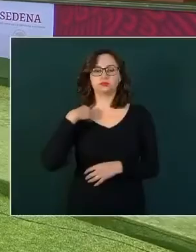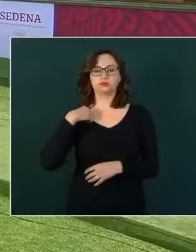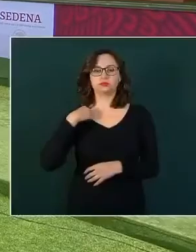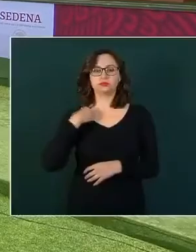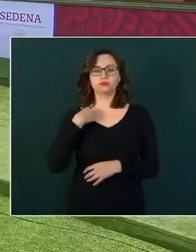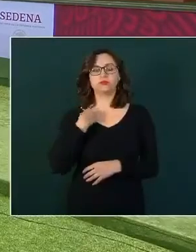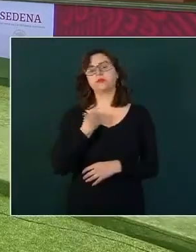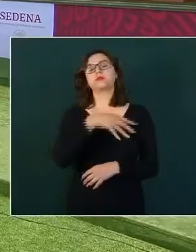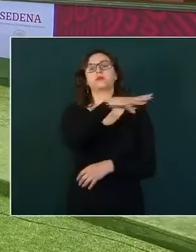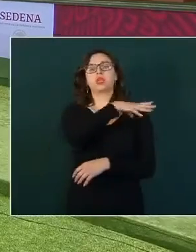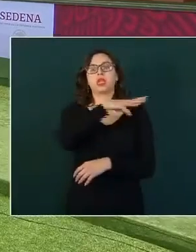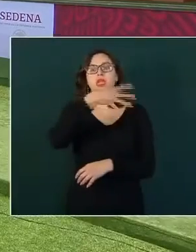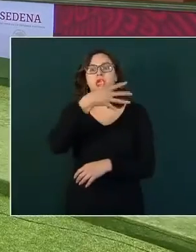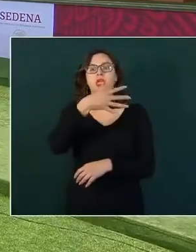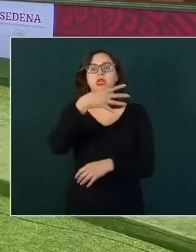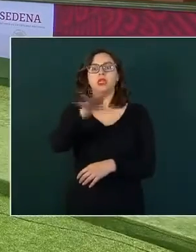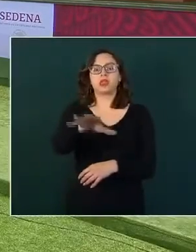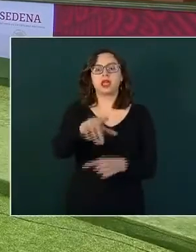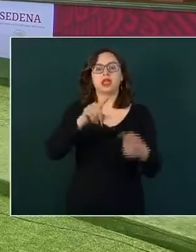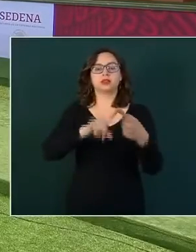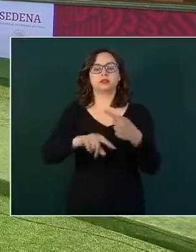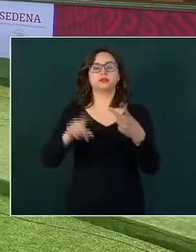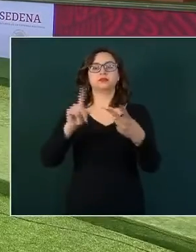Almirante José Rafael Ojeda Durán,